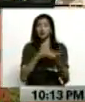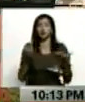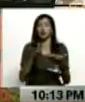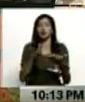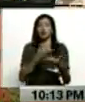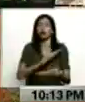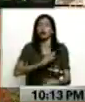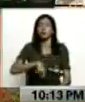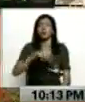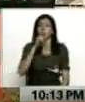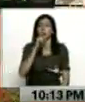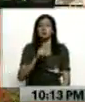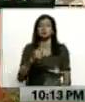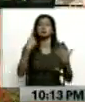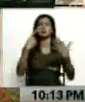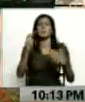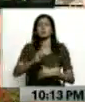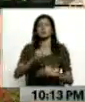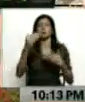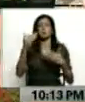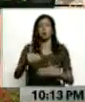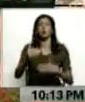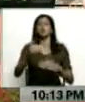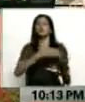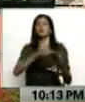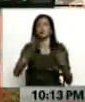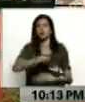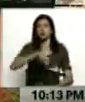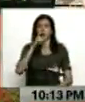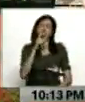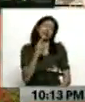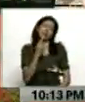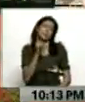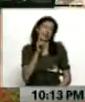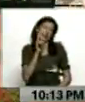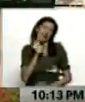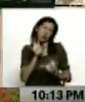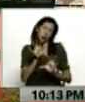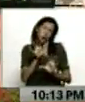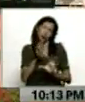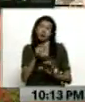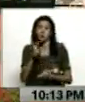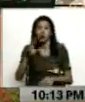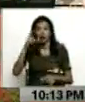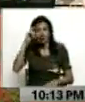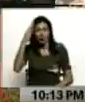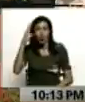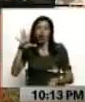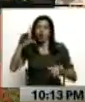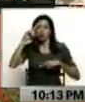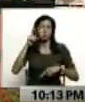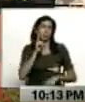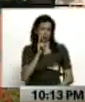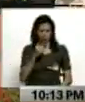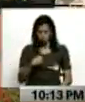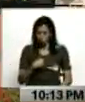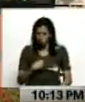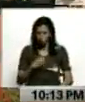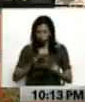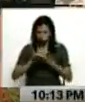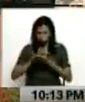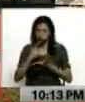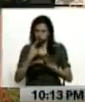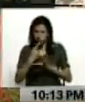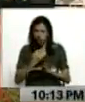comenzó a decir que iba a sacar Nicolás en C en se meses verdad después dijo que es era embuste que era jugando que él nunca